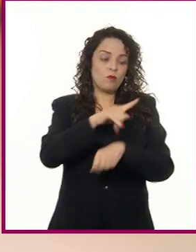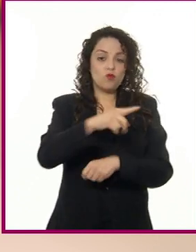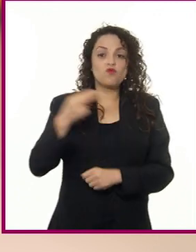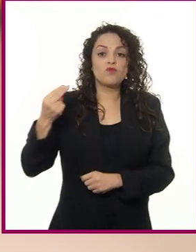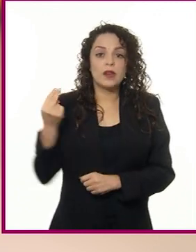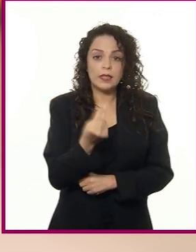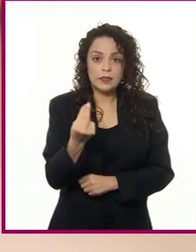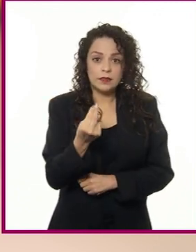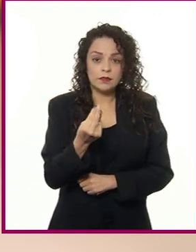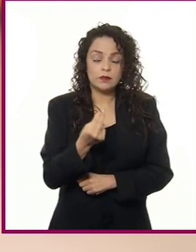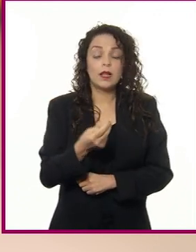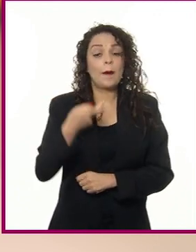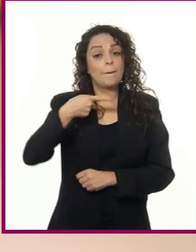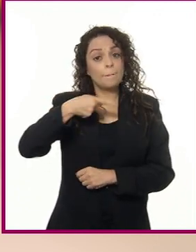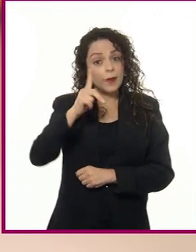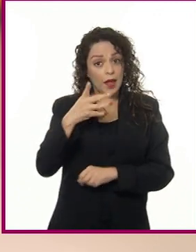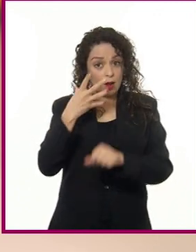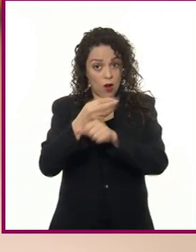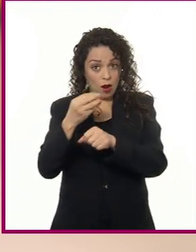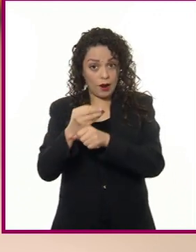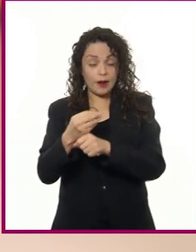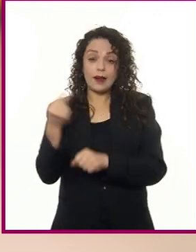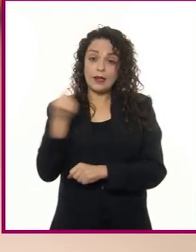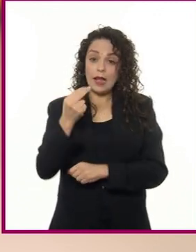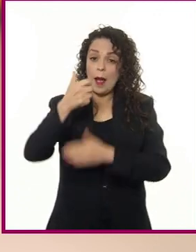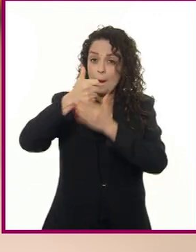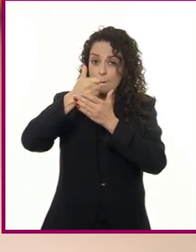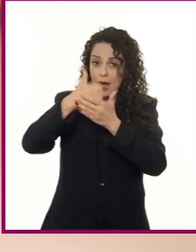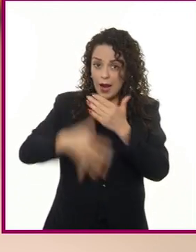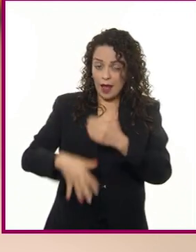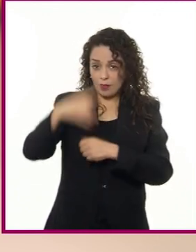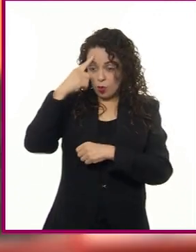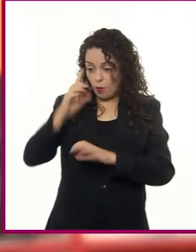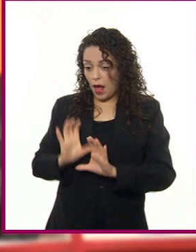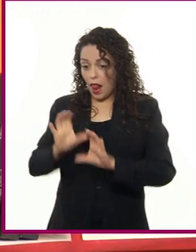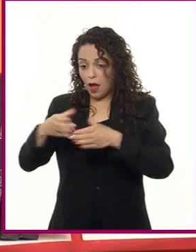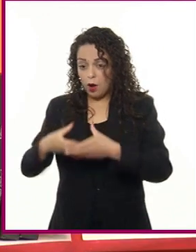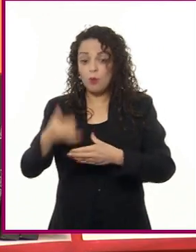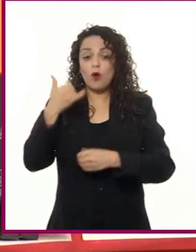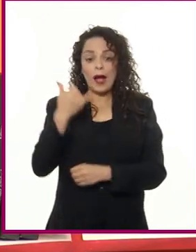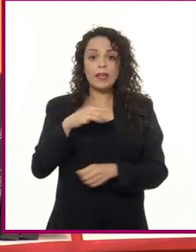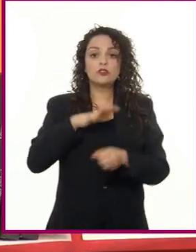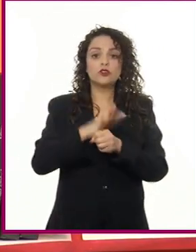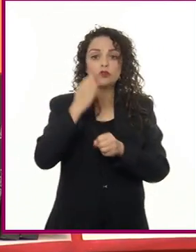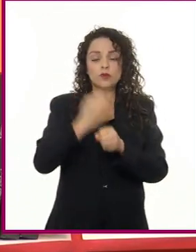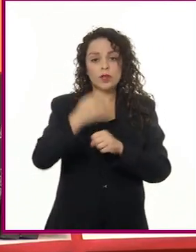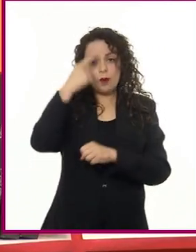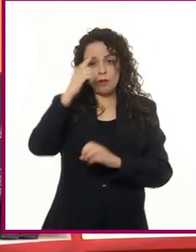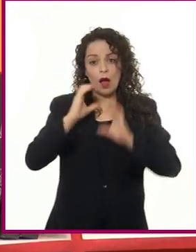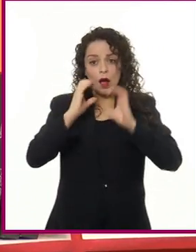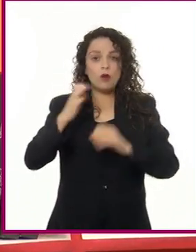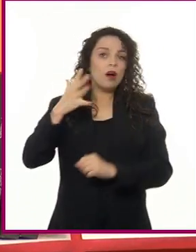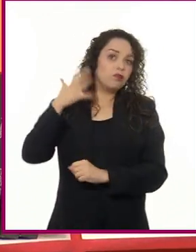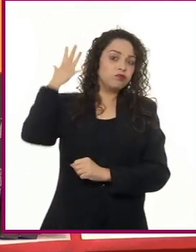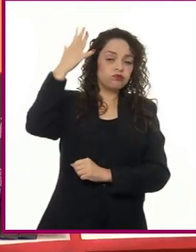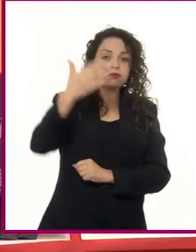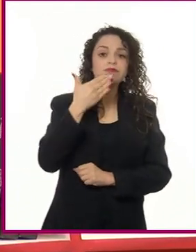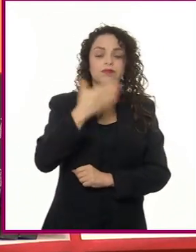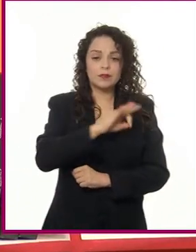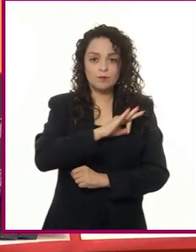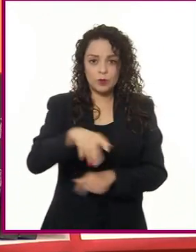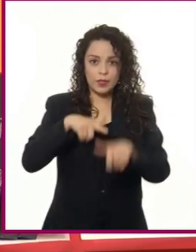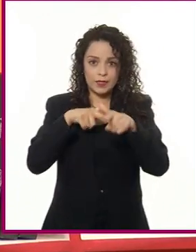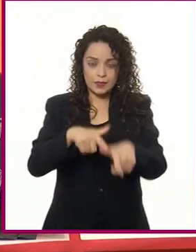sea económico, sustentable y comunitario? En la sesión anterior, los maestros David y